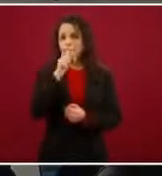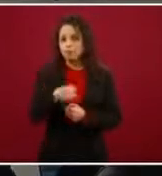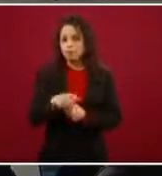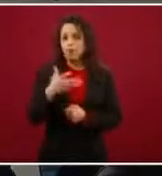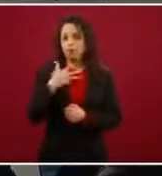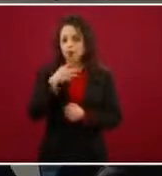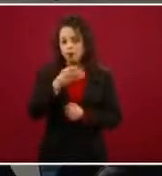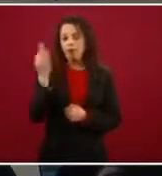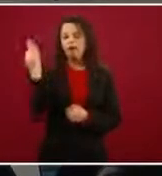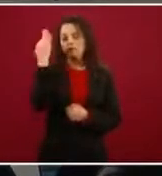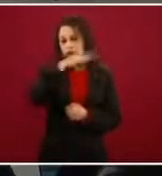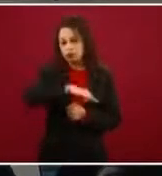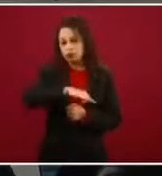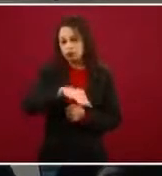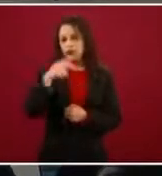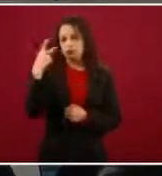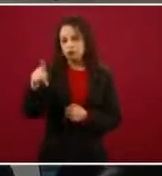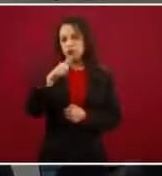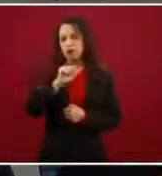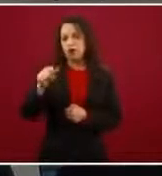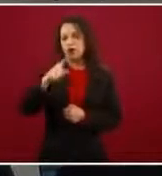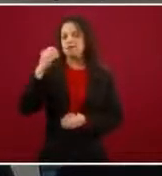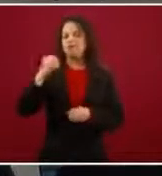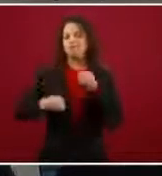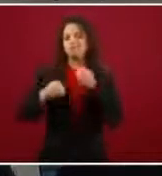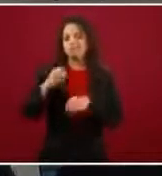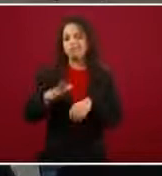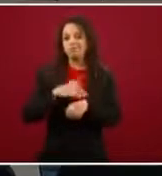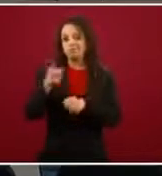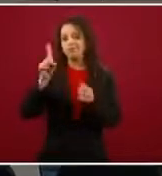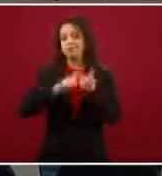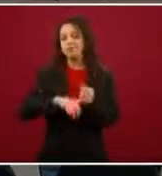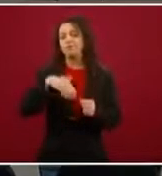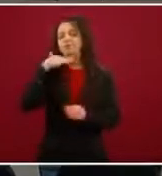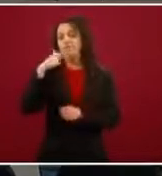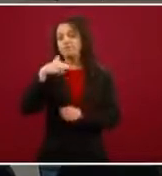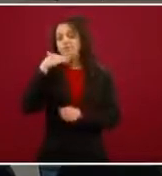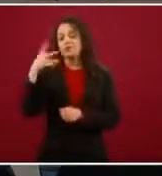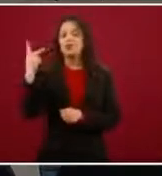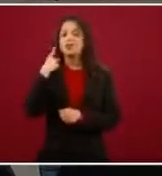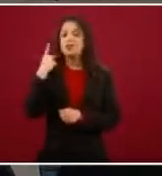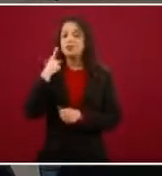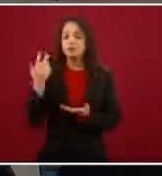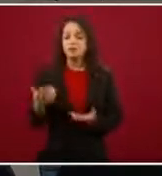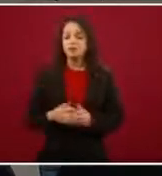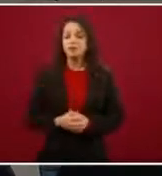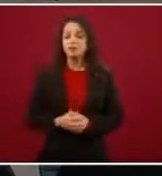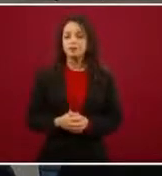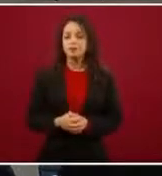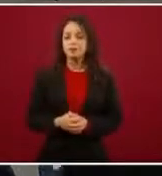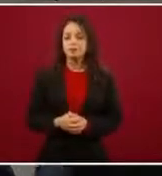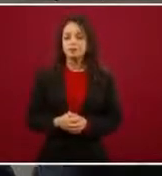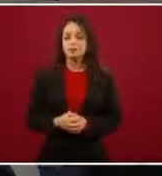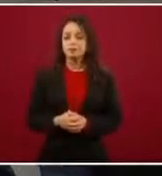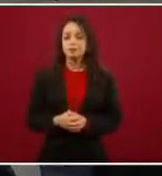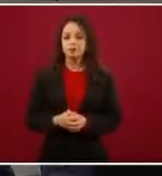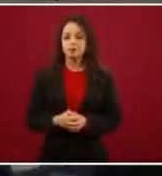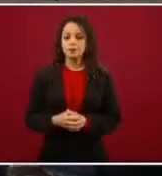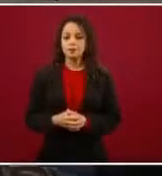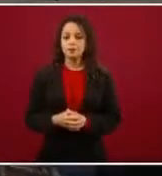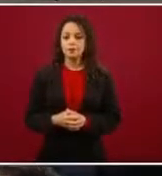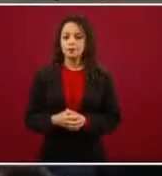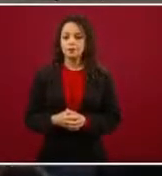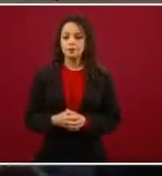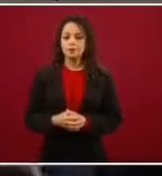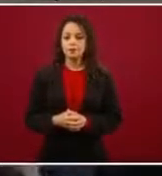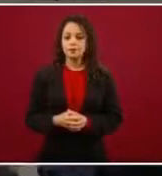de defraudación de naturaleza fiscal, con independencia de la corrupción política, con independencia del peculado. Adelante, por favor.